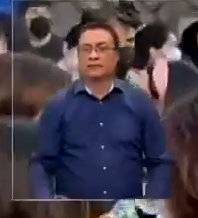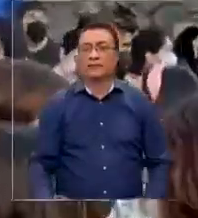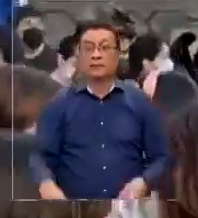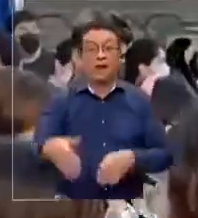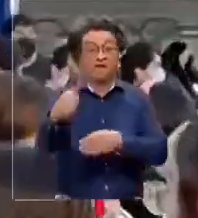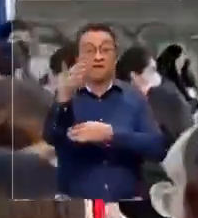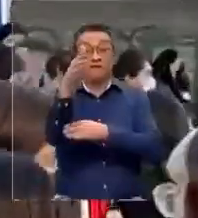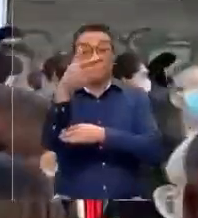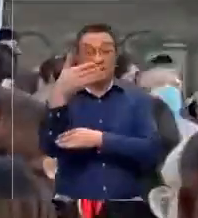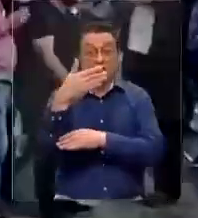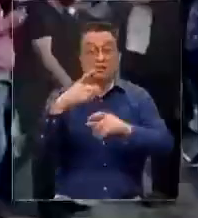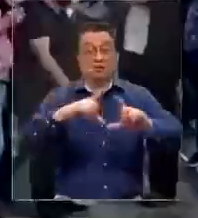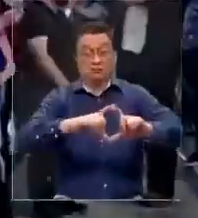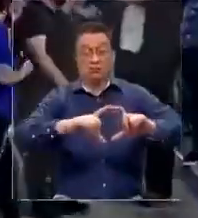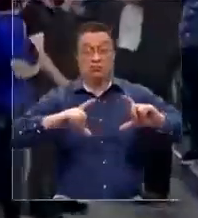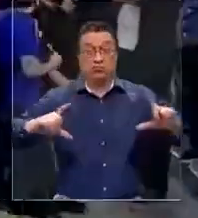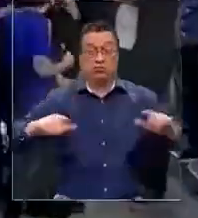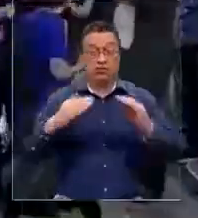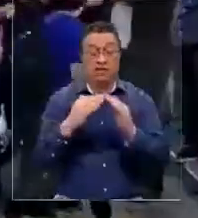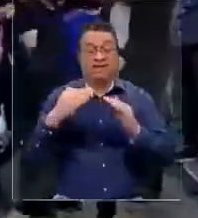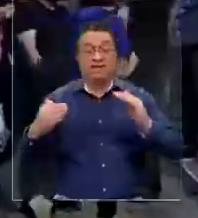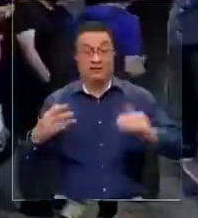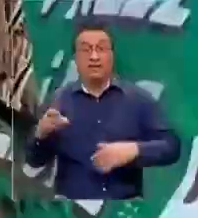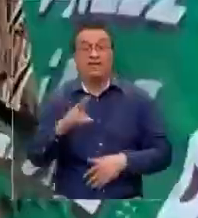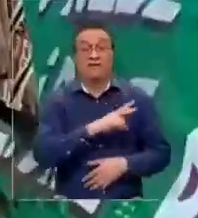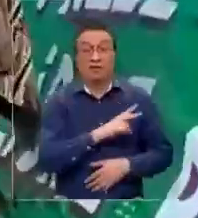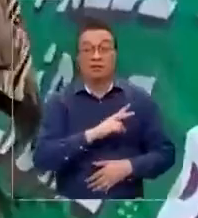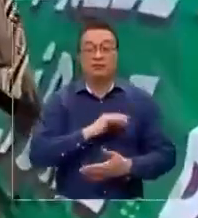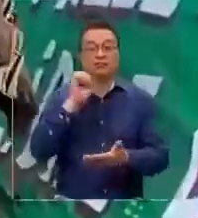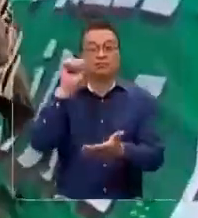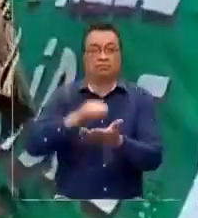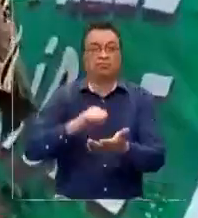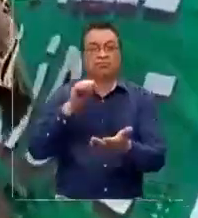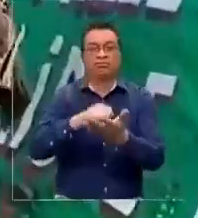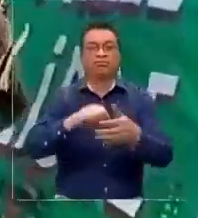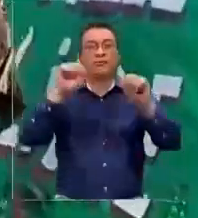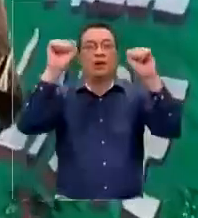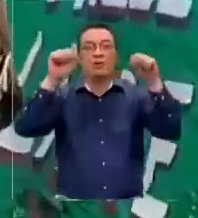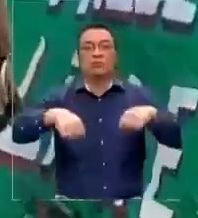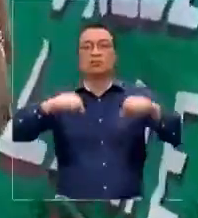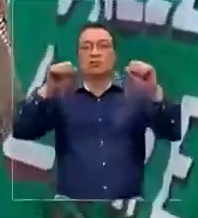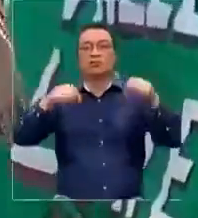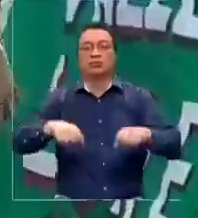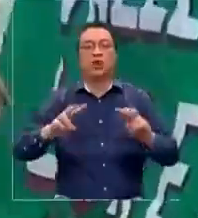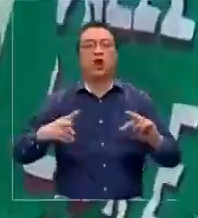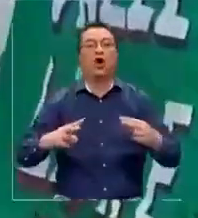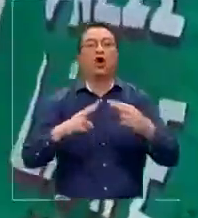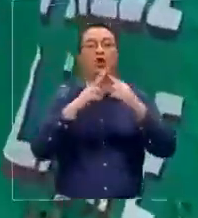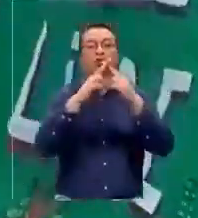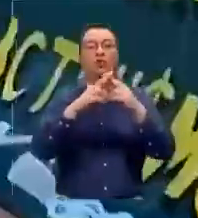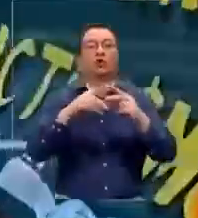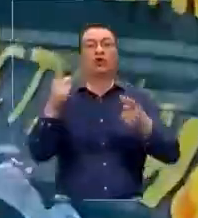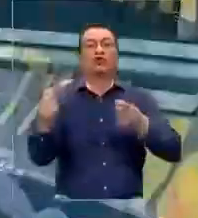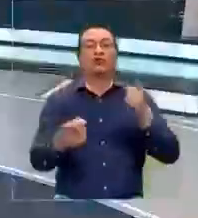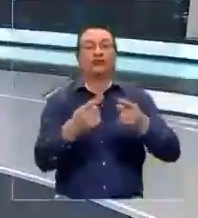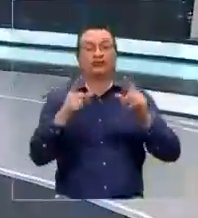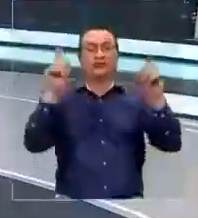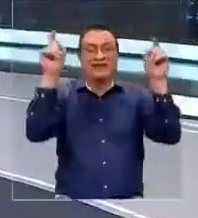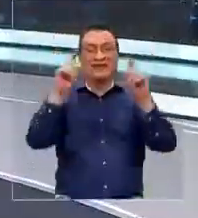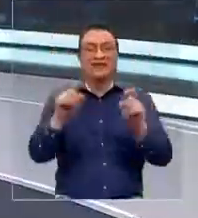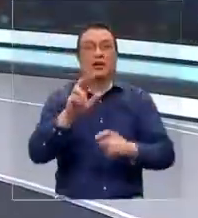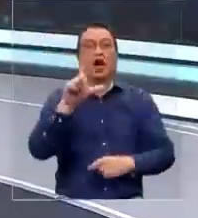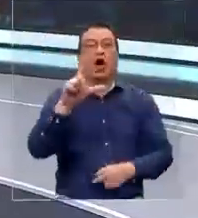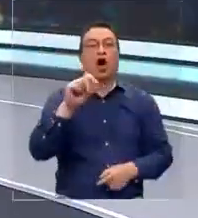Con banderas y pancartas, vecinos en la región de Valparaíso protestaron por la aprobación de la construcción de la termoeléctrica Los